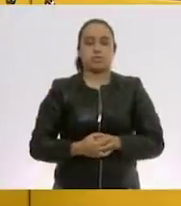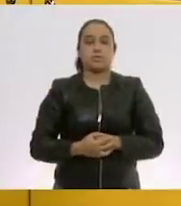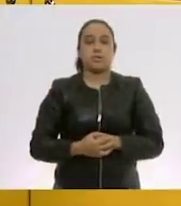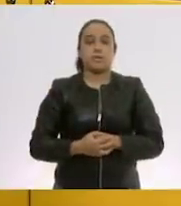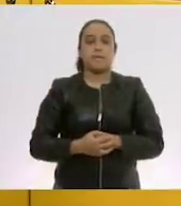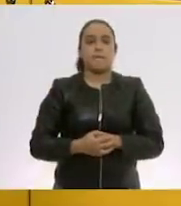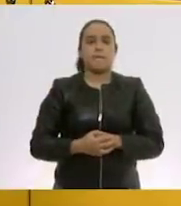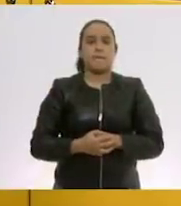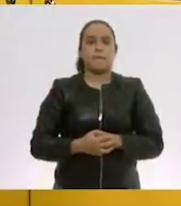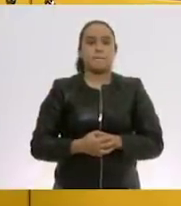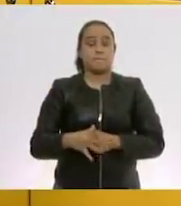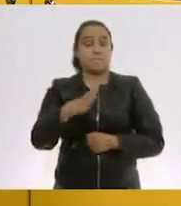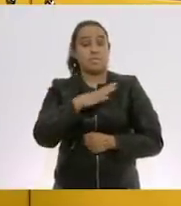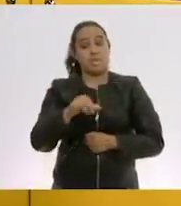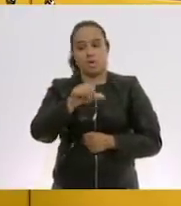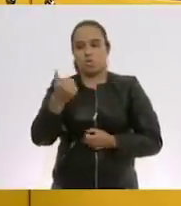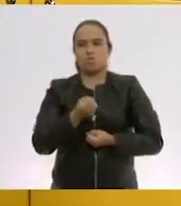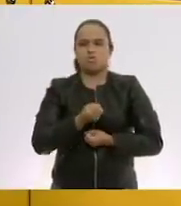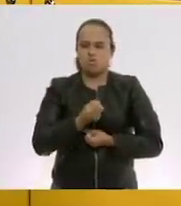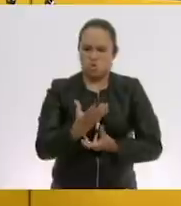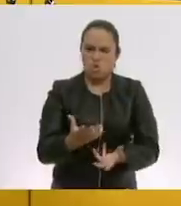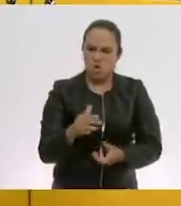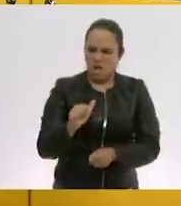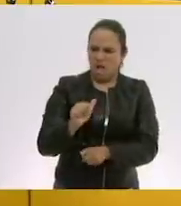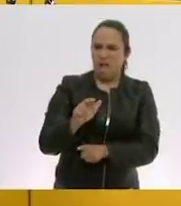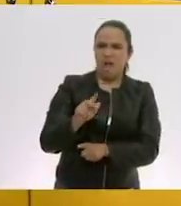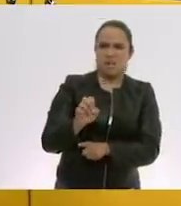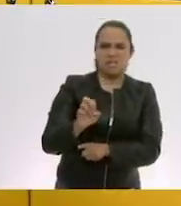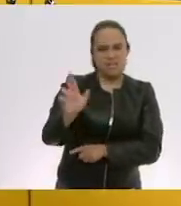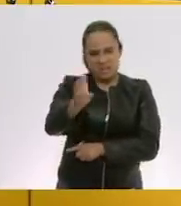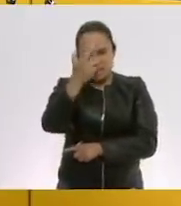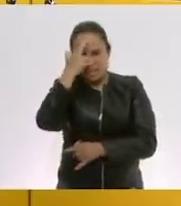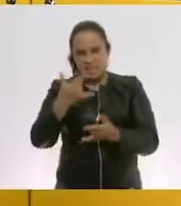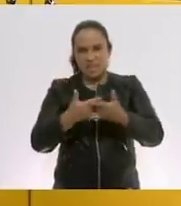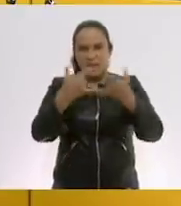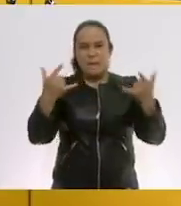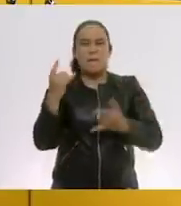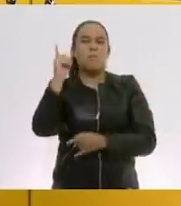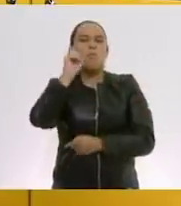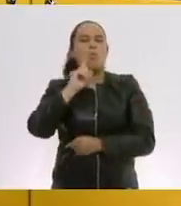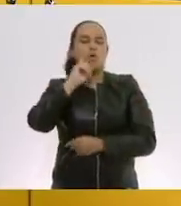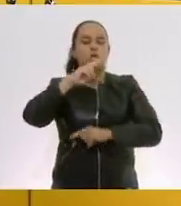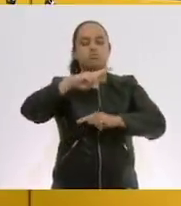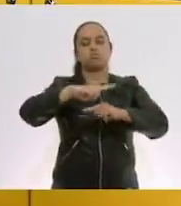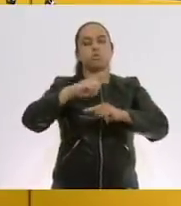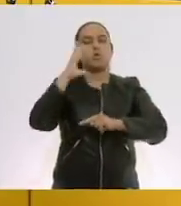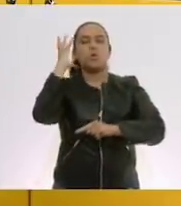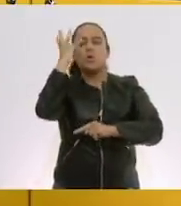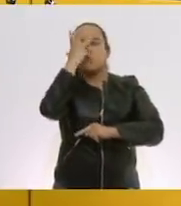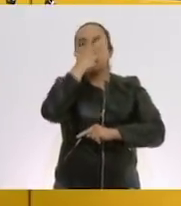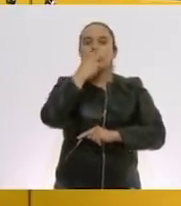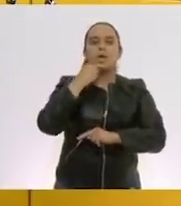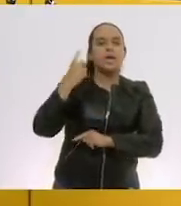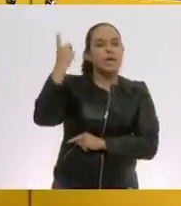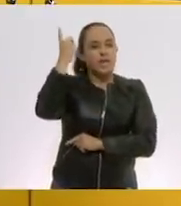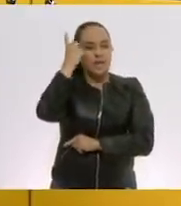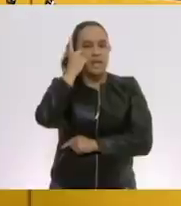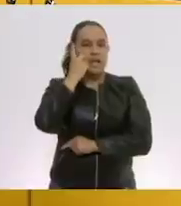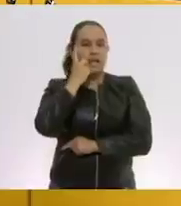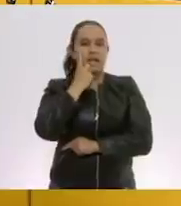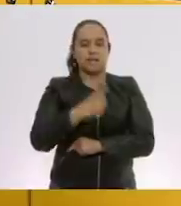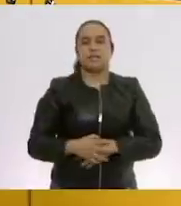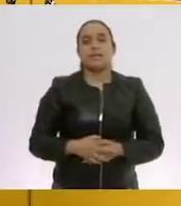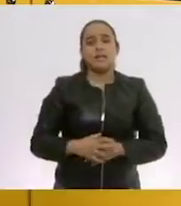Vamos a otra expresión artística. ¿Recuerdas la historia de la Bella Durmiente? La la